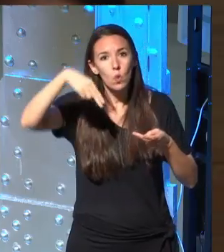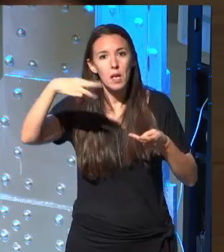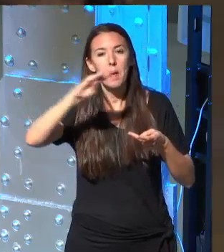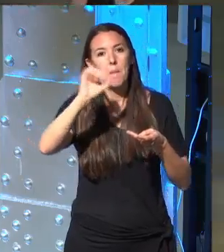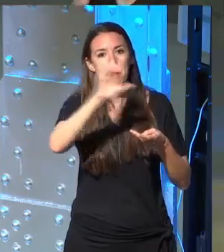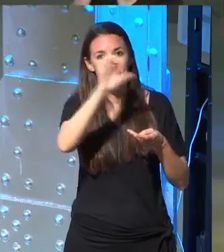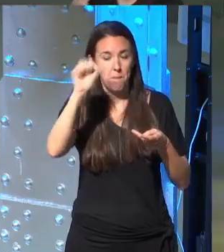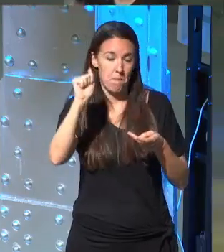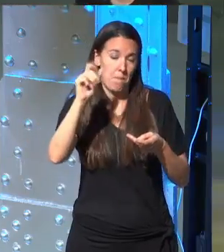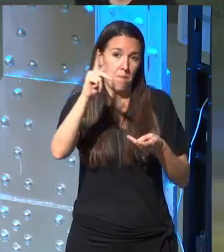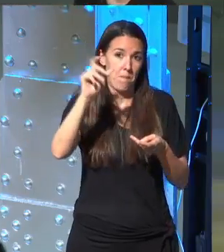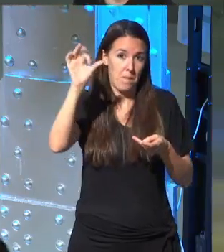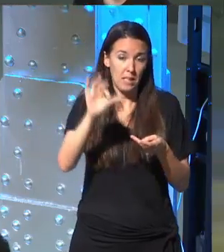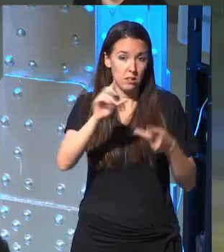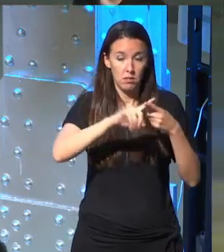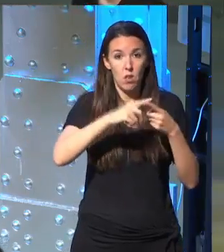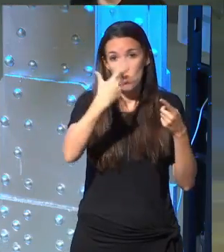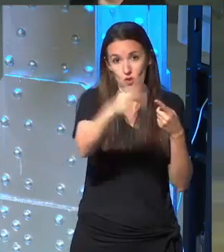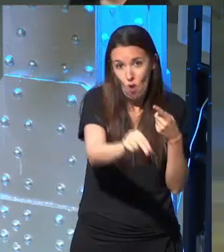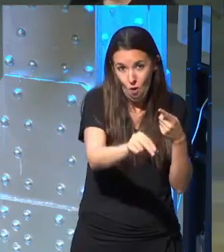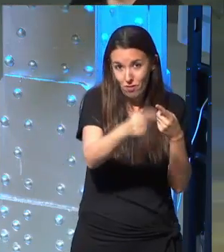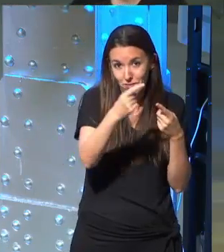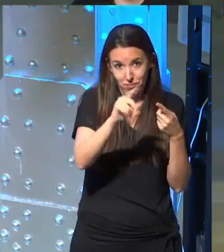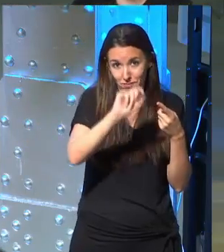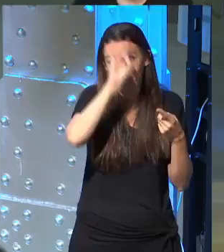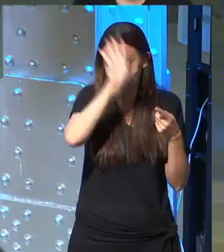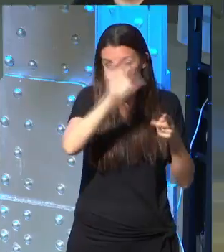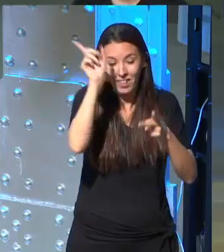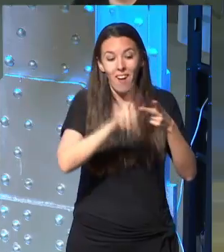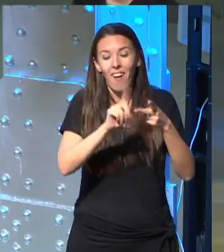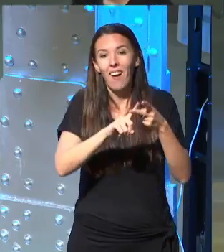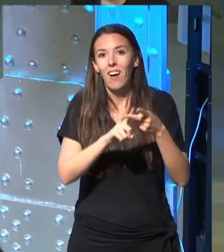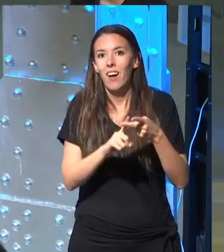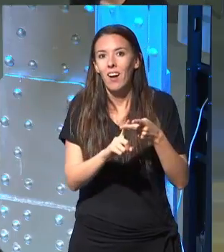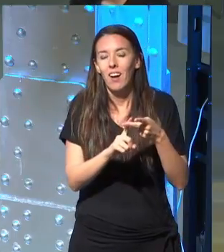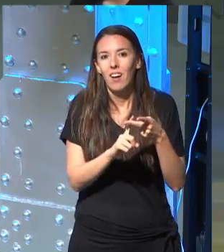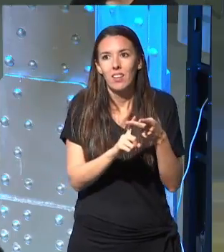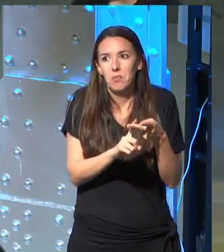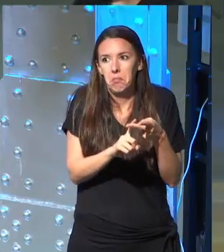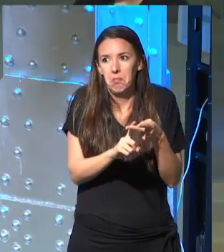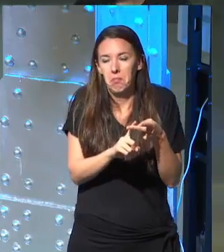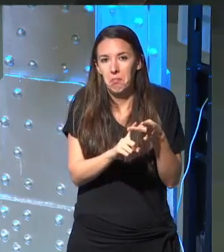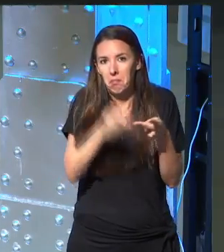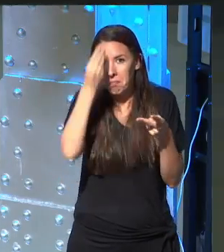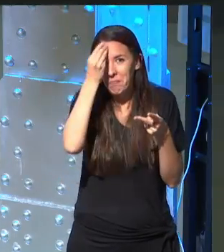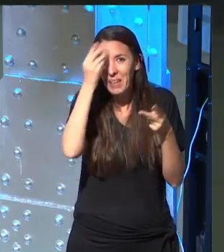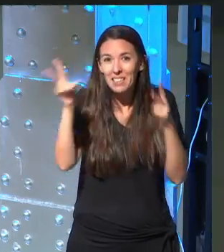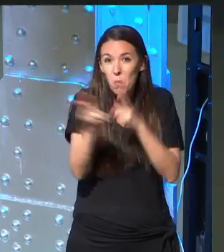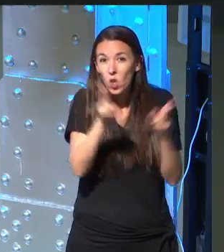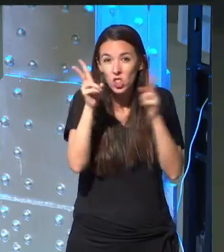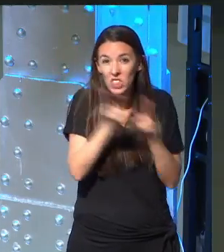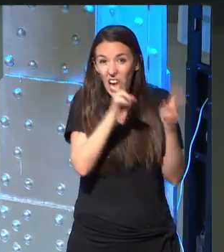Sorprendentemente no, la primera respuesta. Y la segunda, no pensé directamente en Twin Peaks,